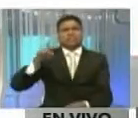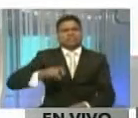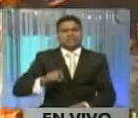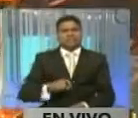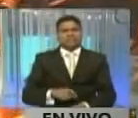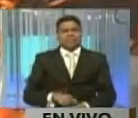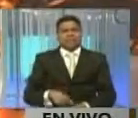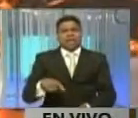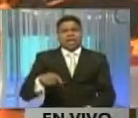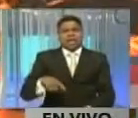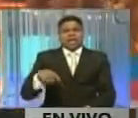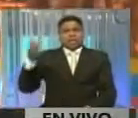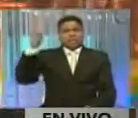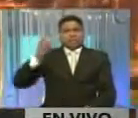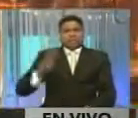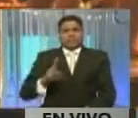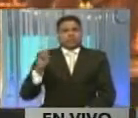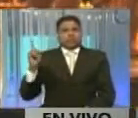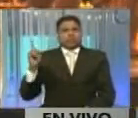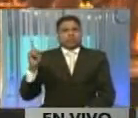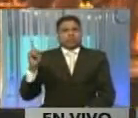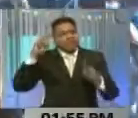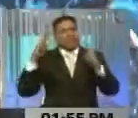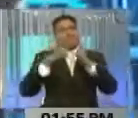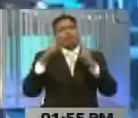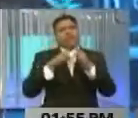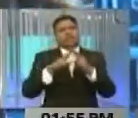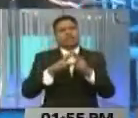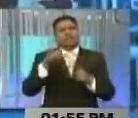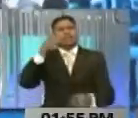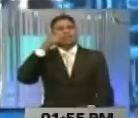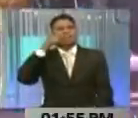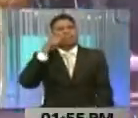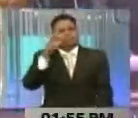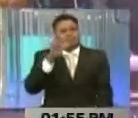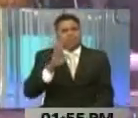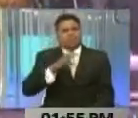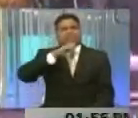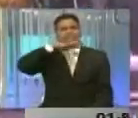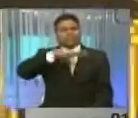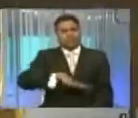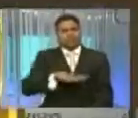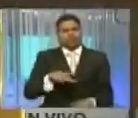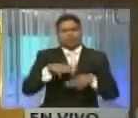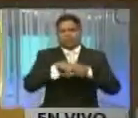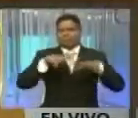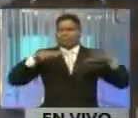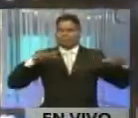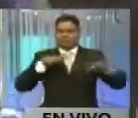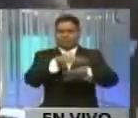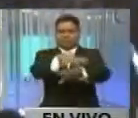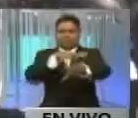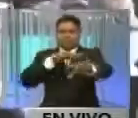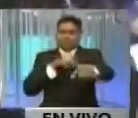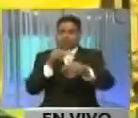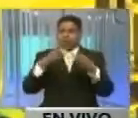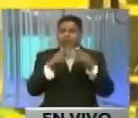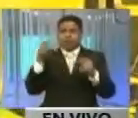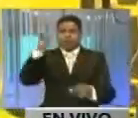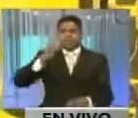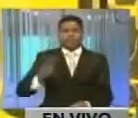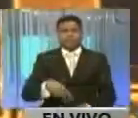teatral no solo viaje a Caracas, sino que también historias y afectos a lo largo y ancho de nuestro territorio nacional.